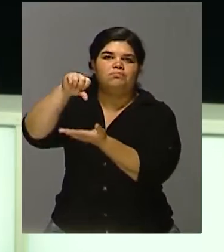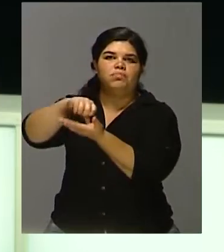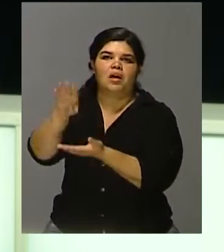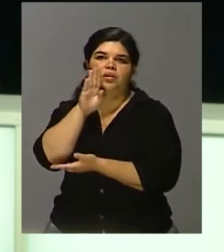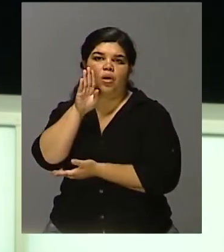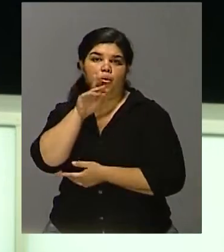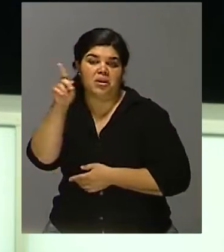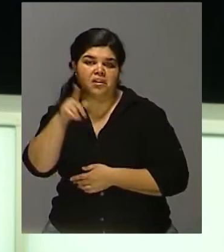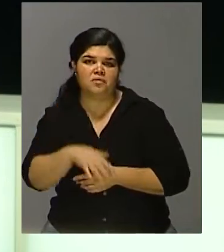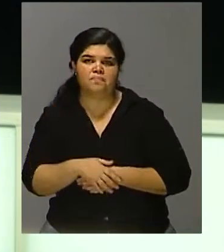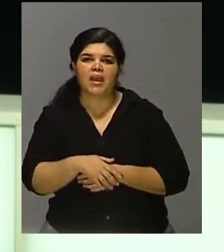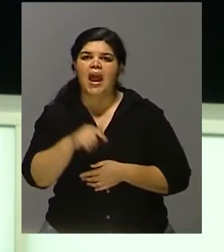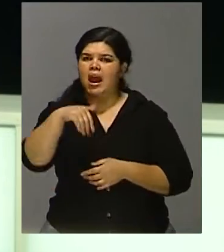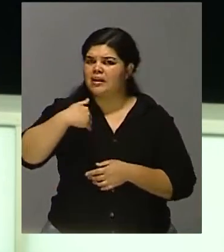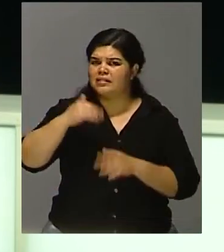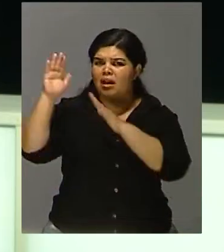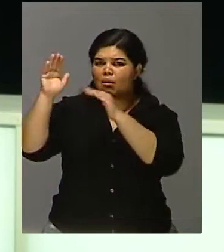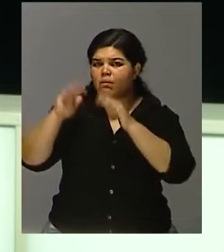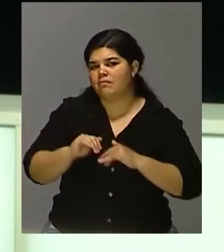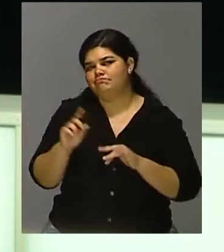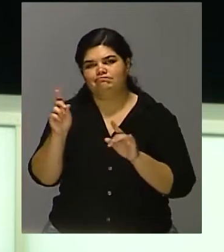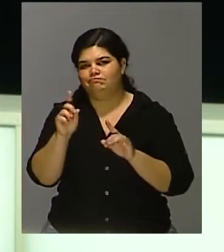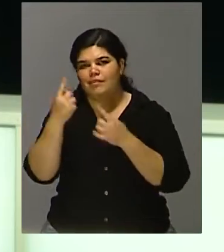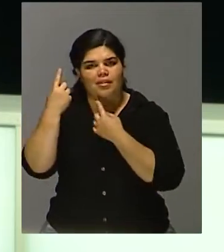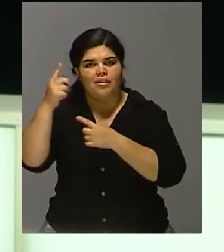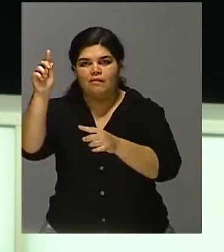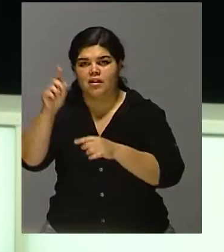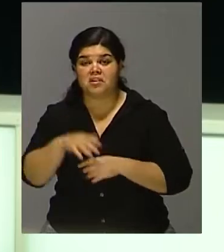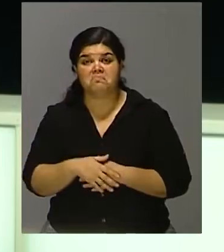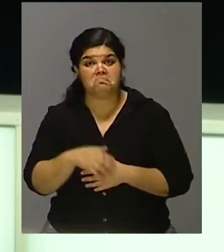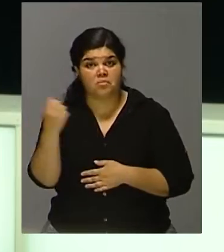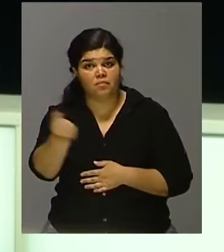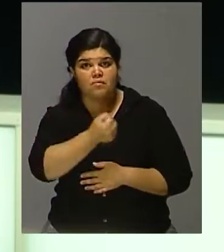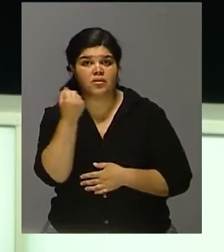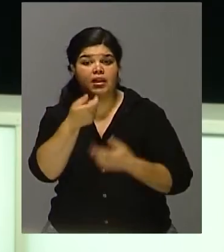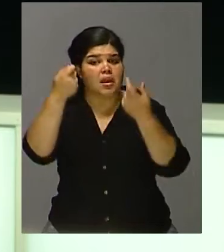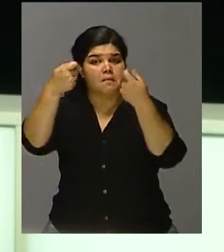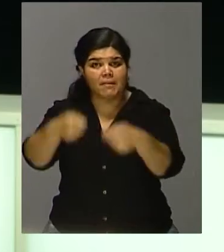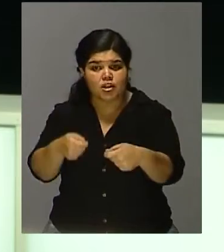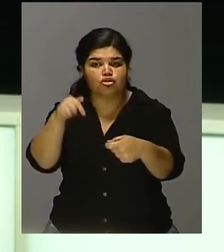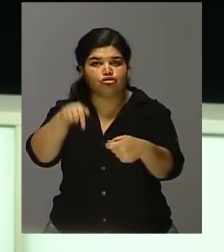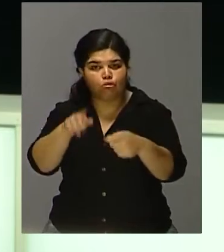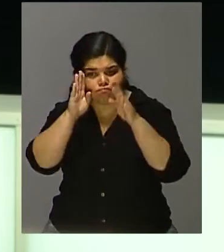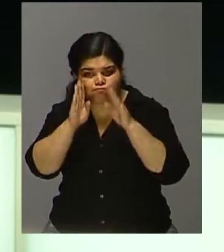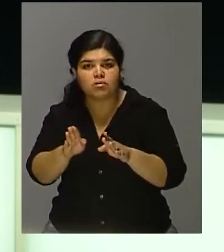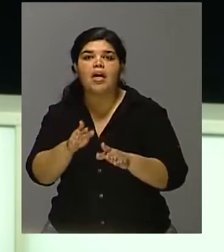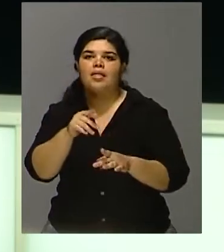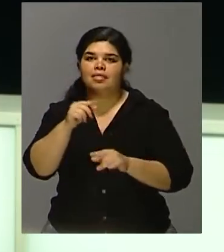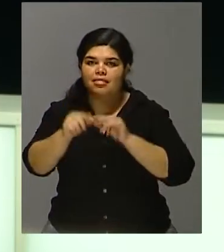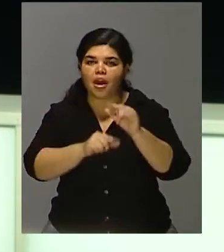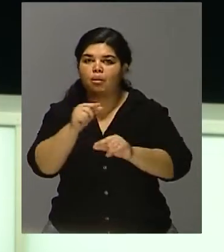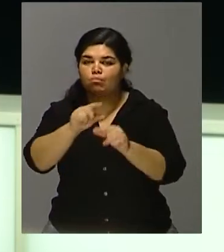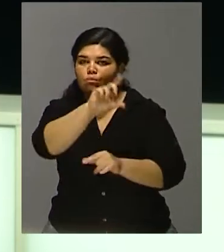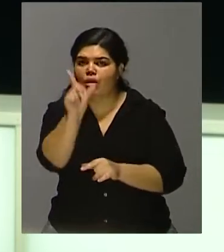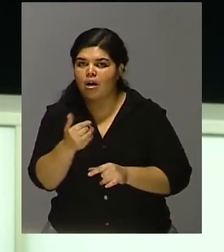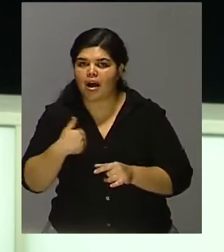mismo con Argentina, aunque sí hay que decir que el tema de empezar a apostar a las inversiones ha ido creciendo en estos últimos